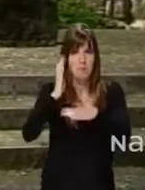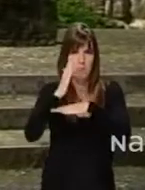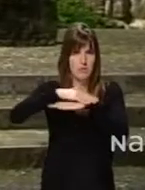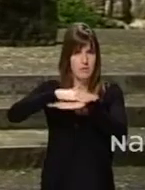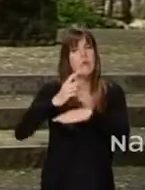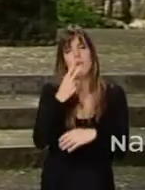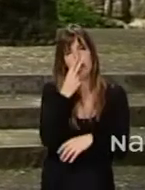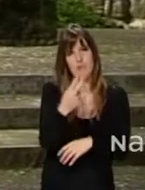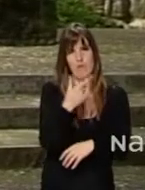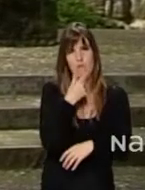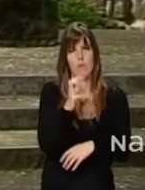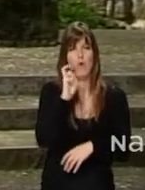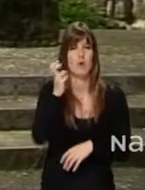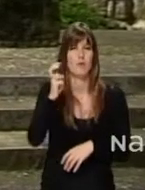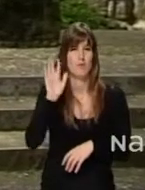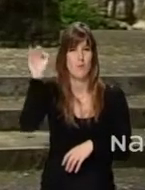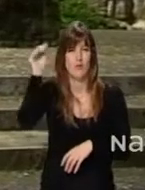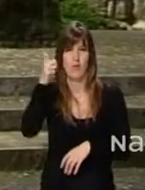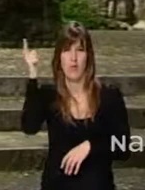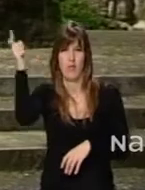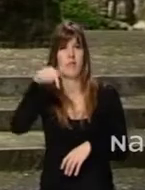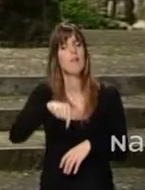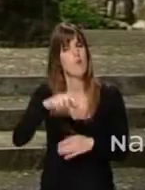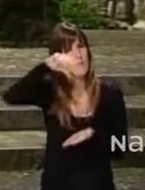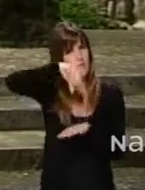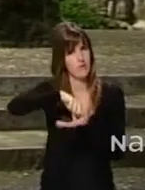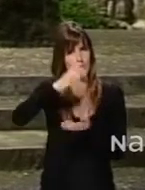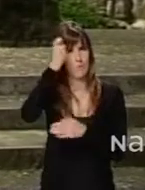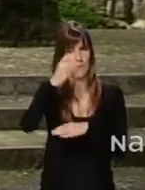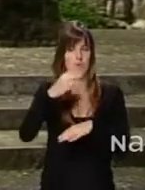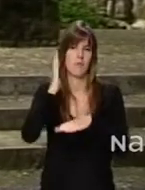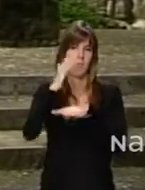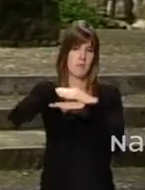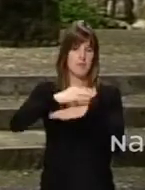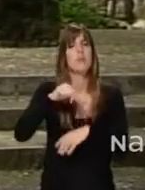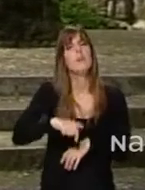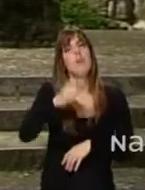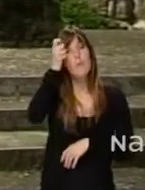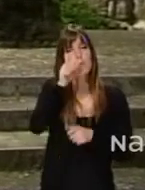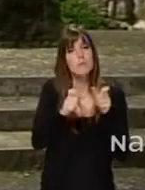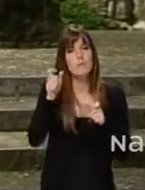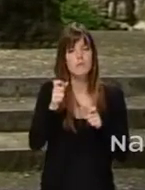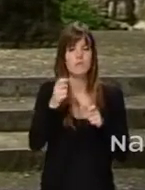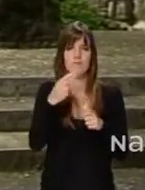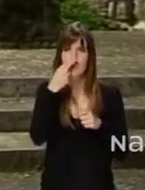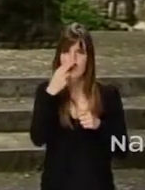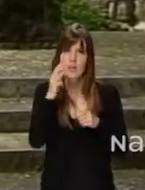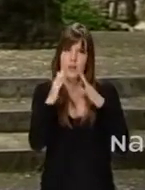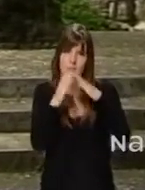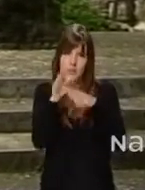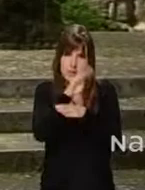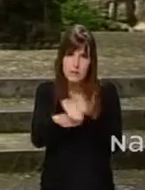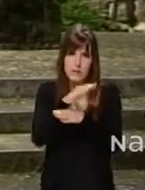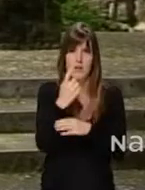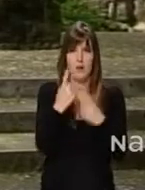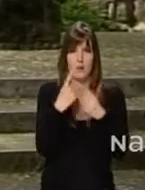puede visitar. La gente se preocupa de las cosas, de las casas. Por ejemplo, se han rehabilitado muchísimas viviendas también. Tenemos casas muy bonitas, pero también